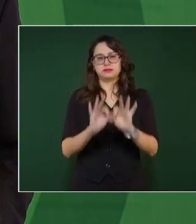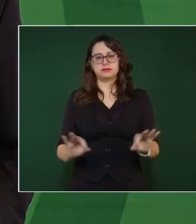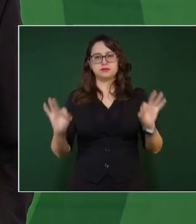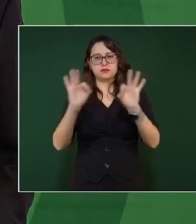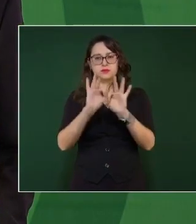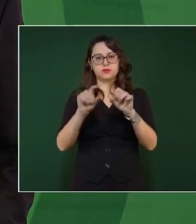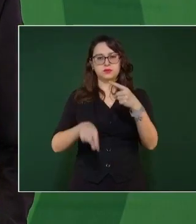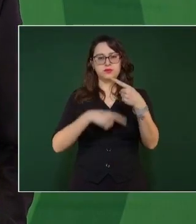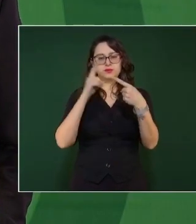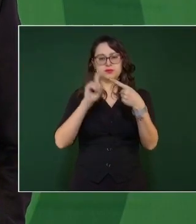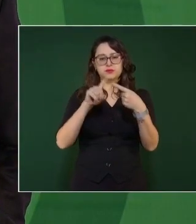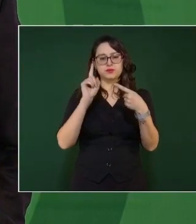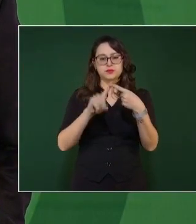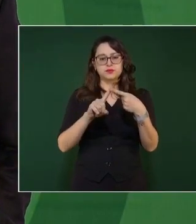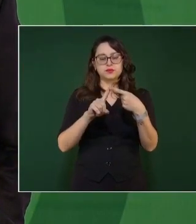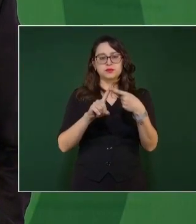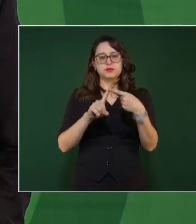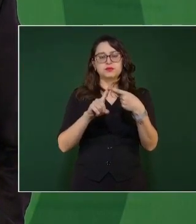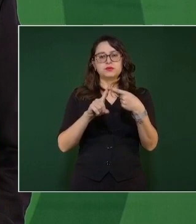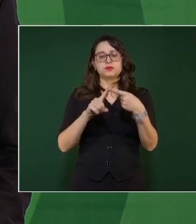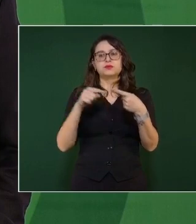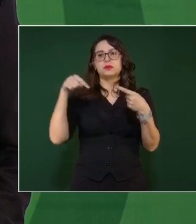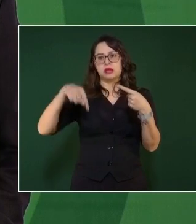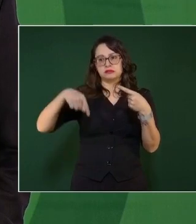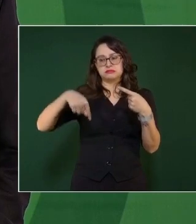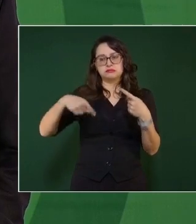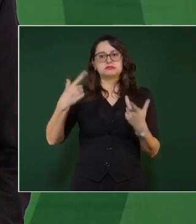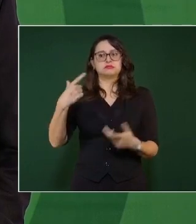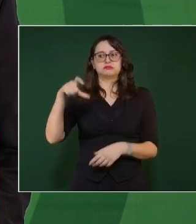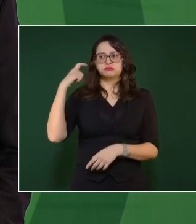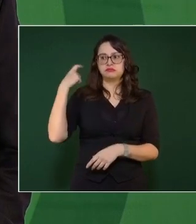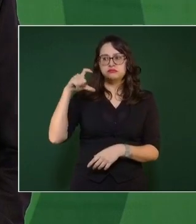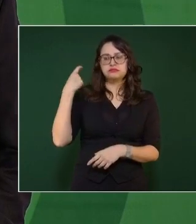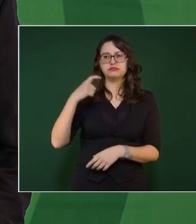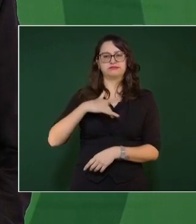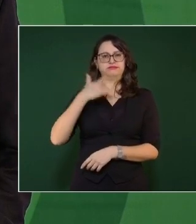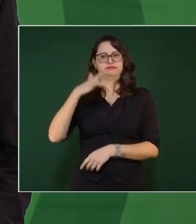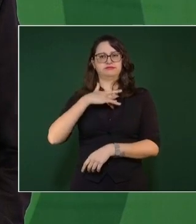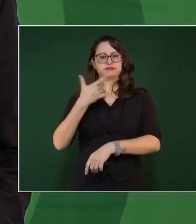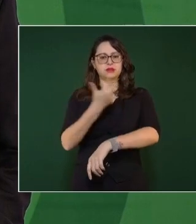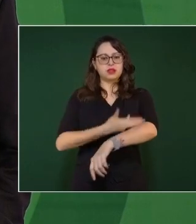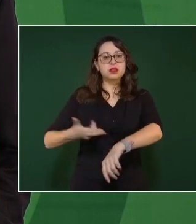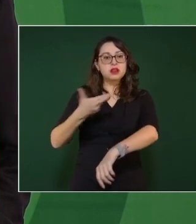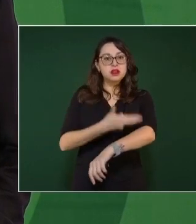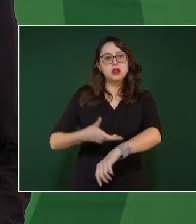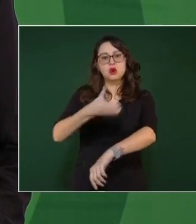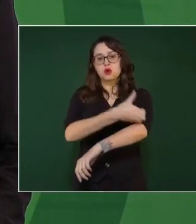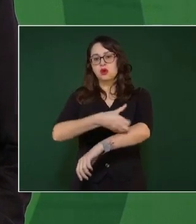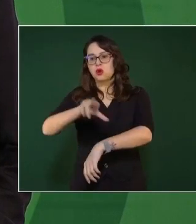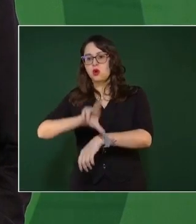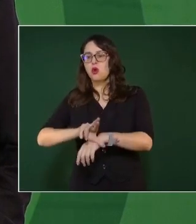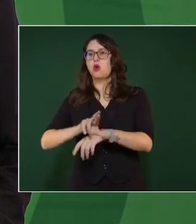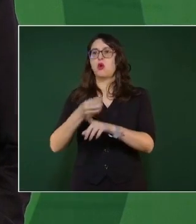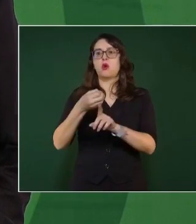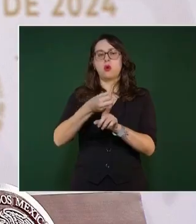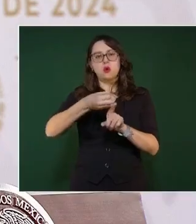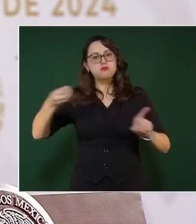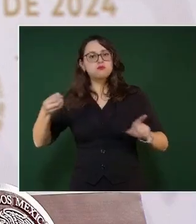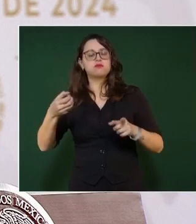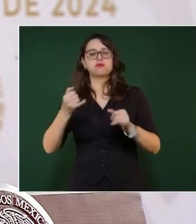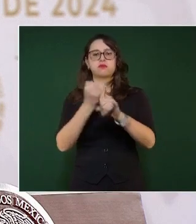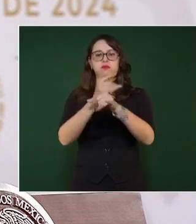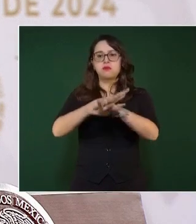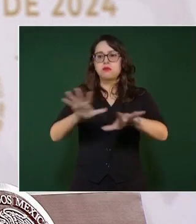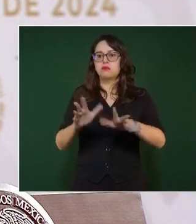es estructural. En Querétaro creemos en la coordinación, la cooperación, en el intercambio de información entre los órdenes de